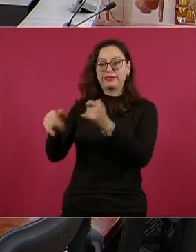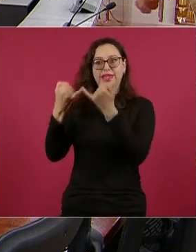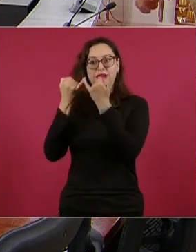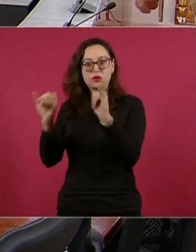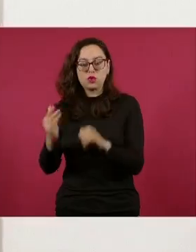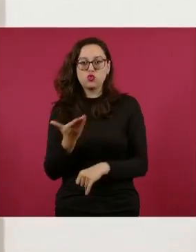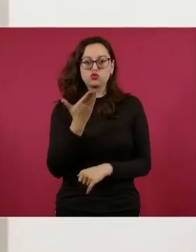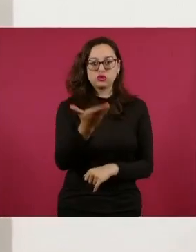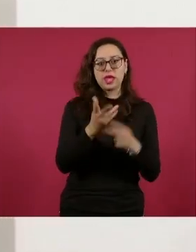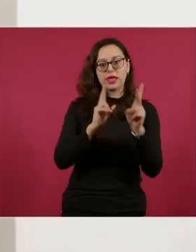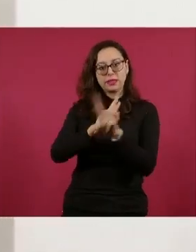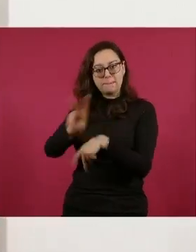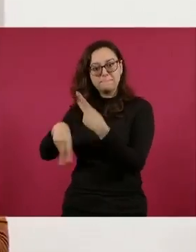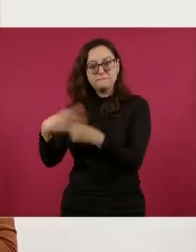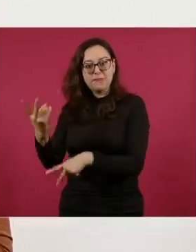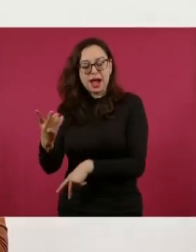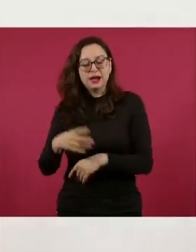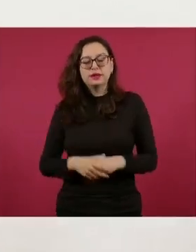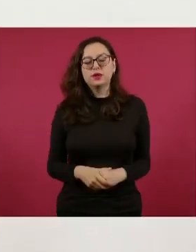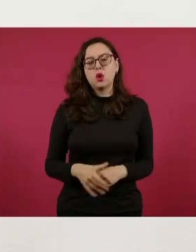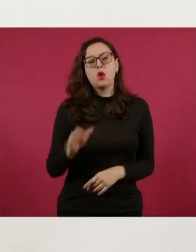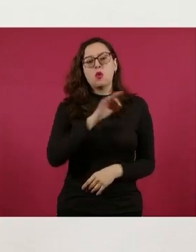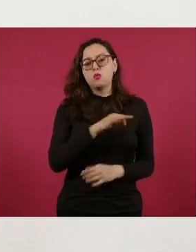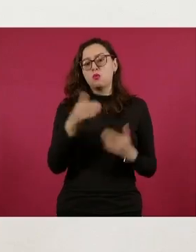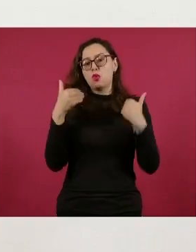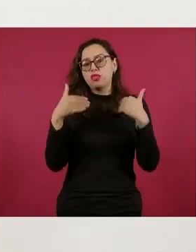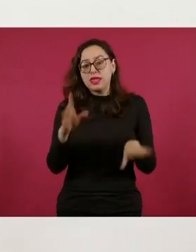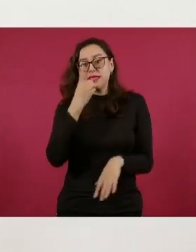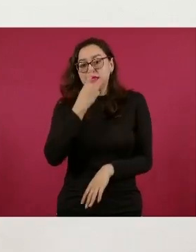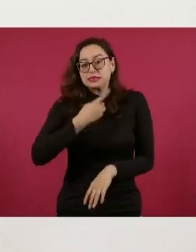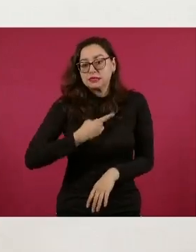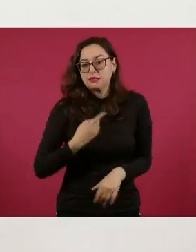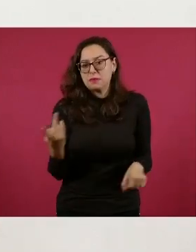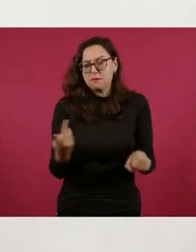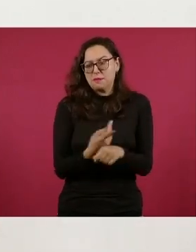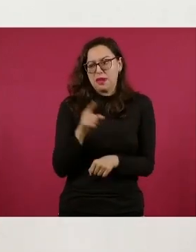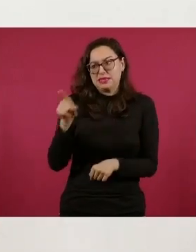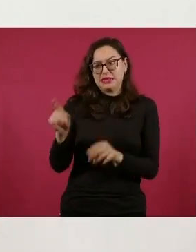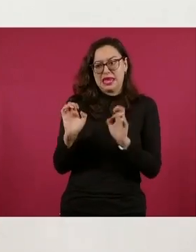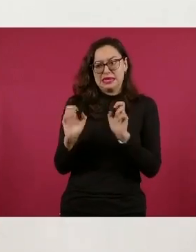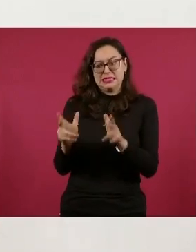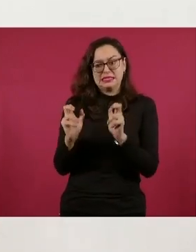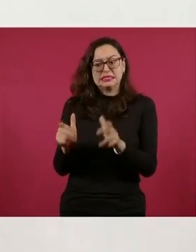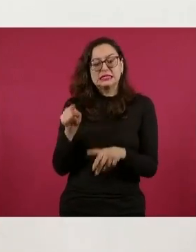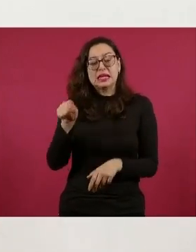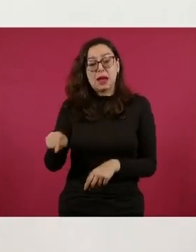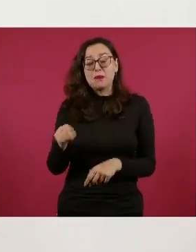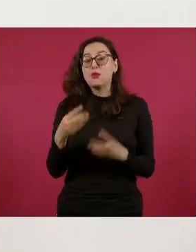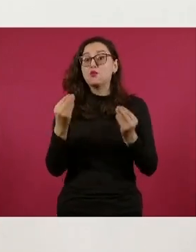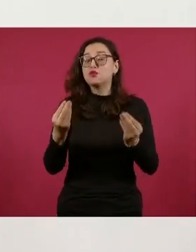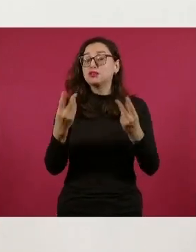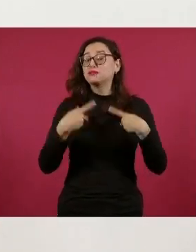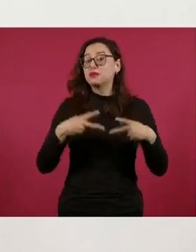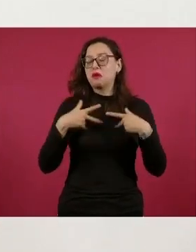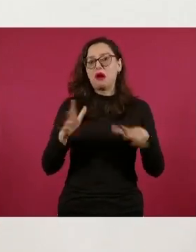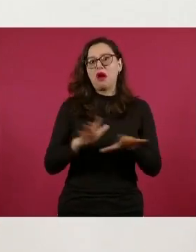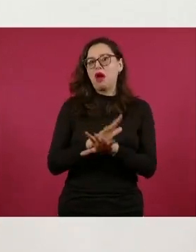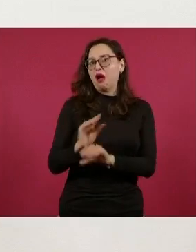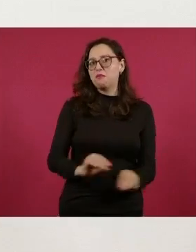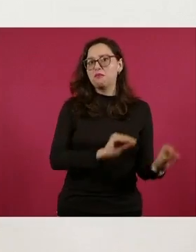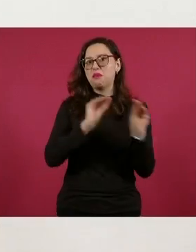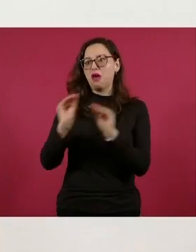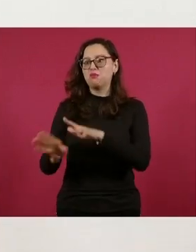dar o la Secretaría de Relaciones Exteriores nos puede decir sobre los desplazados en Chiapas hacia Guatemala? ¿Cuál